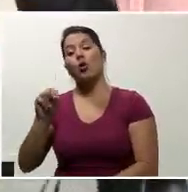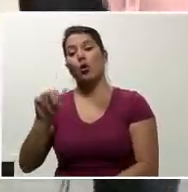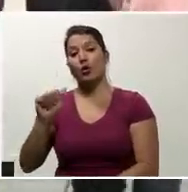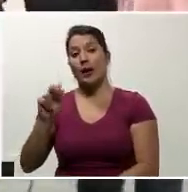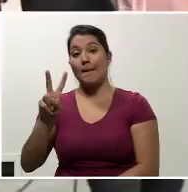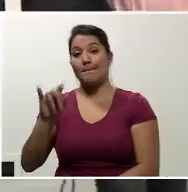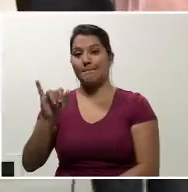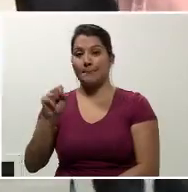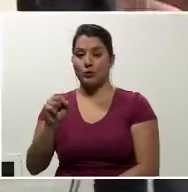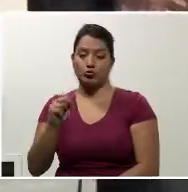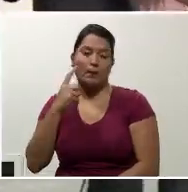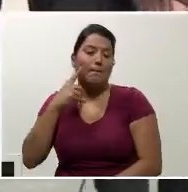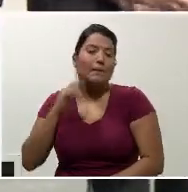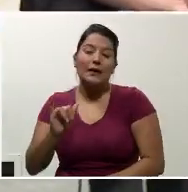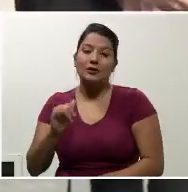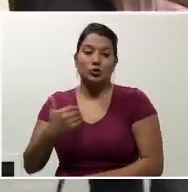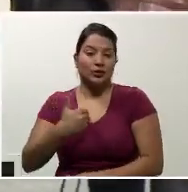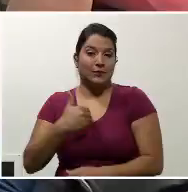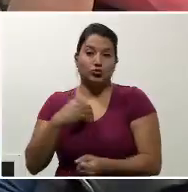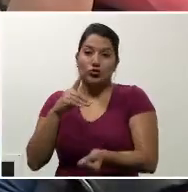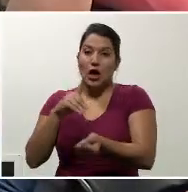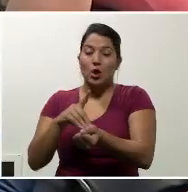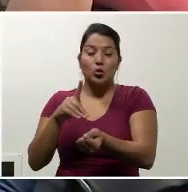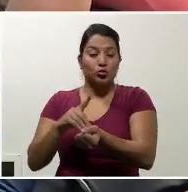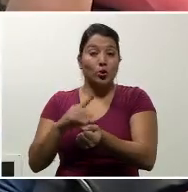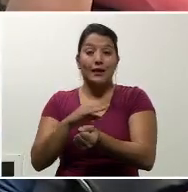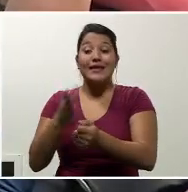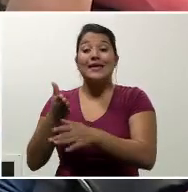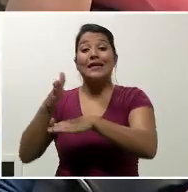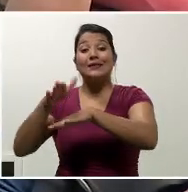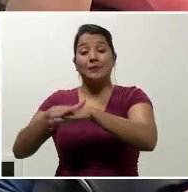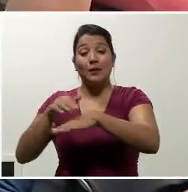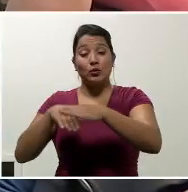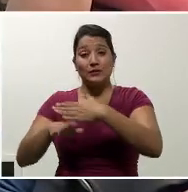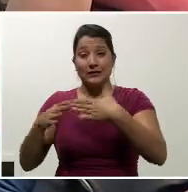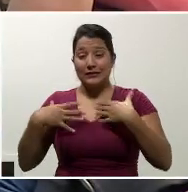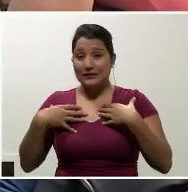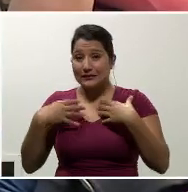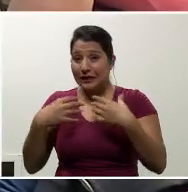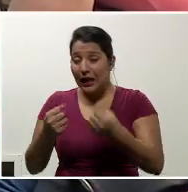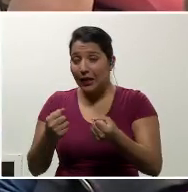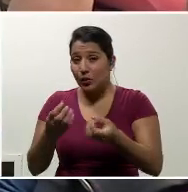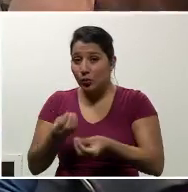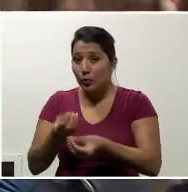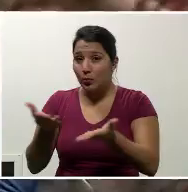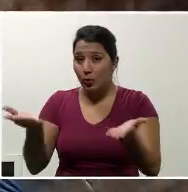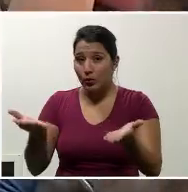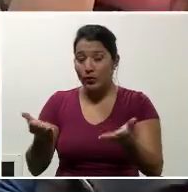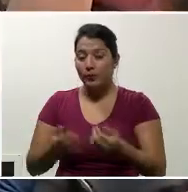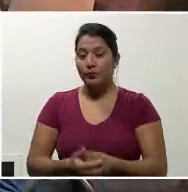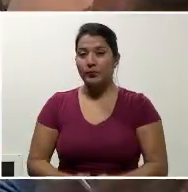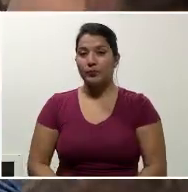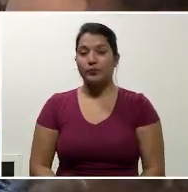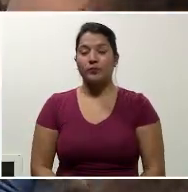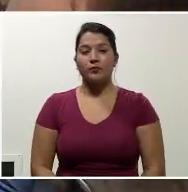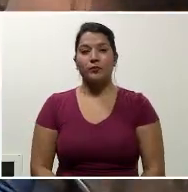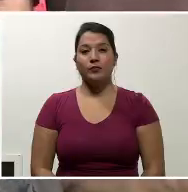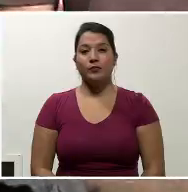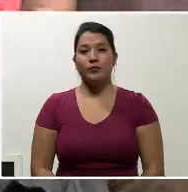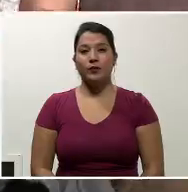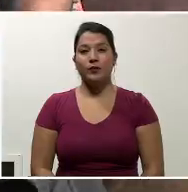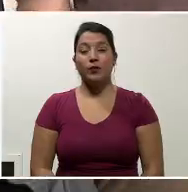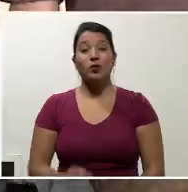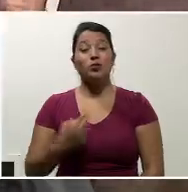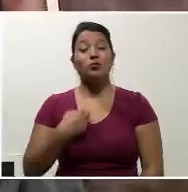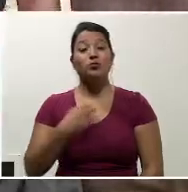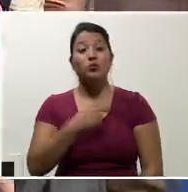salud pública, que se llama clínica y se llama de un nexo epidemiológico.